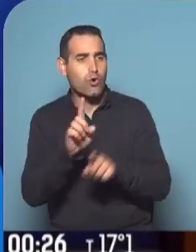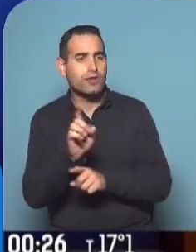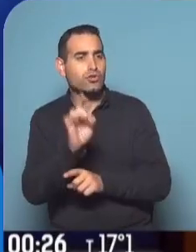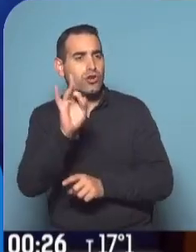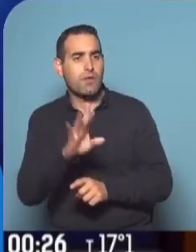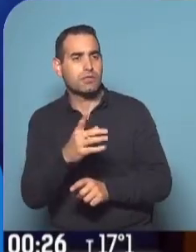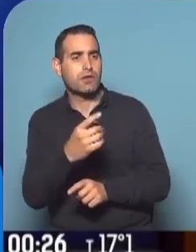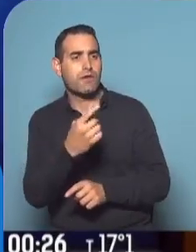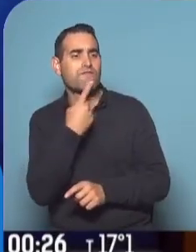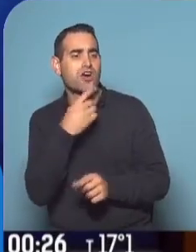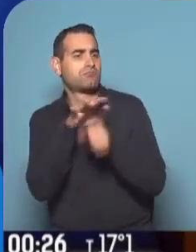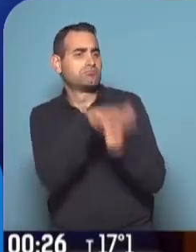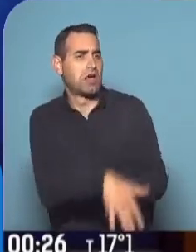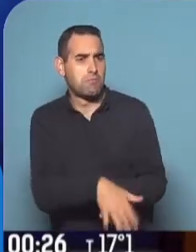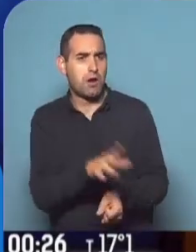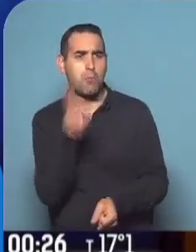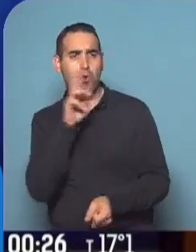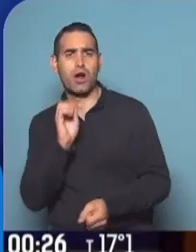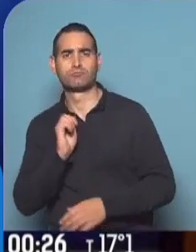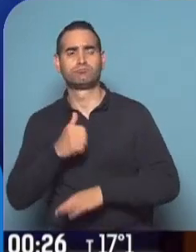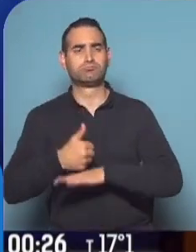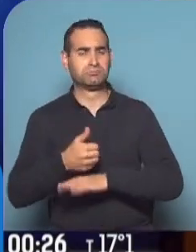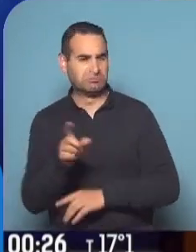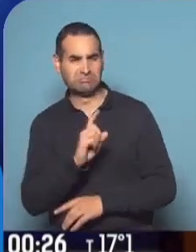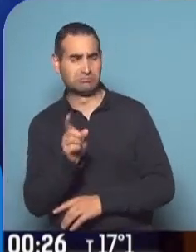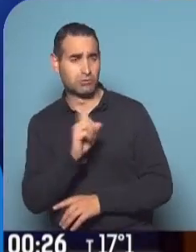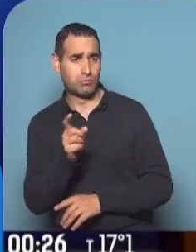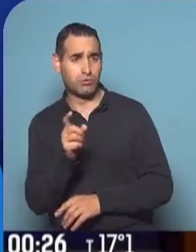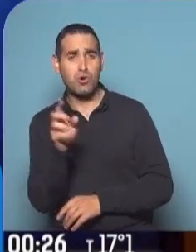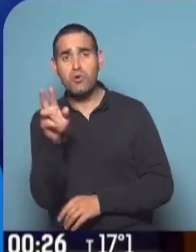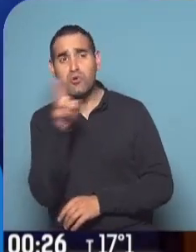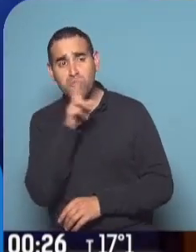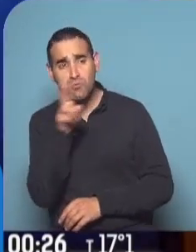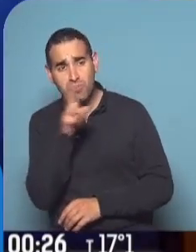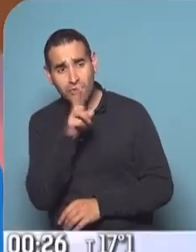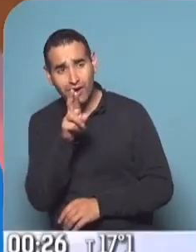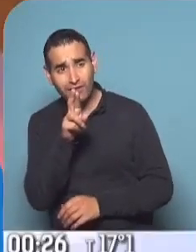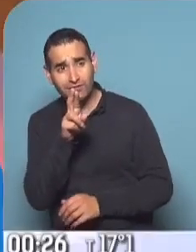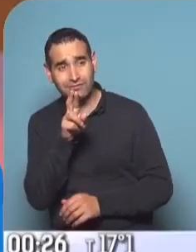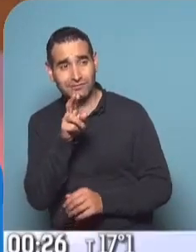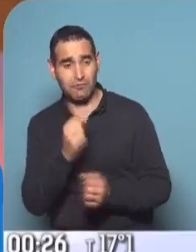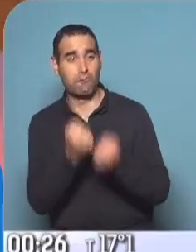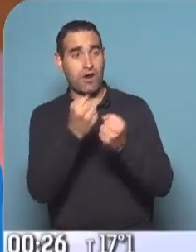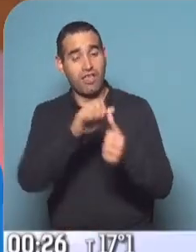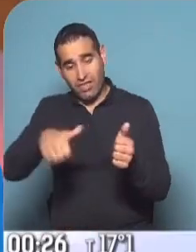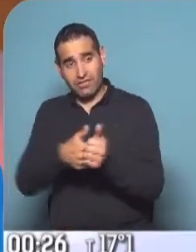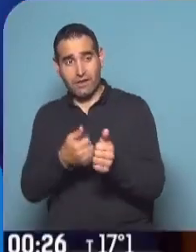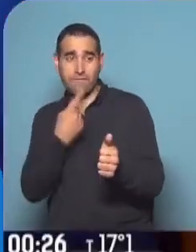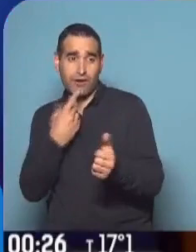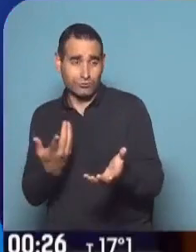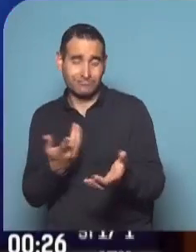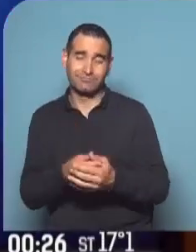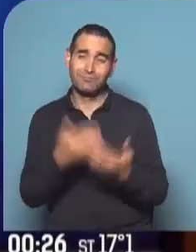derribar el patriarcado para que venga un matriarcado porque detrás de los matriarcados se esconden los patriarcados muchas gracias